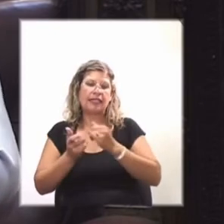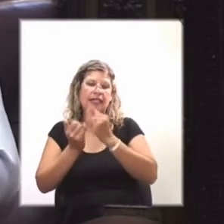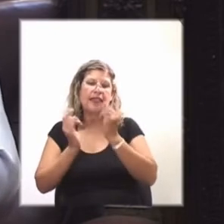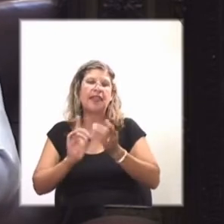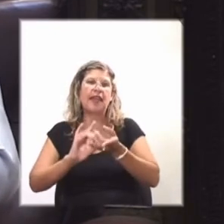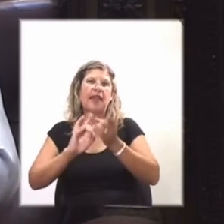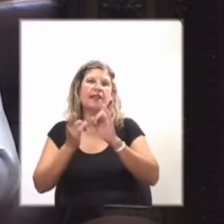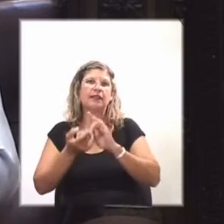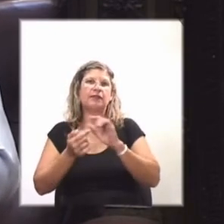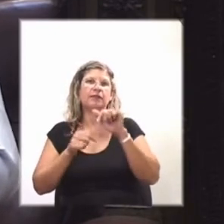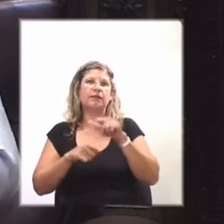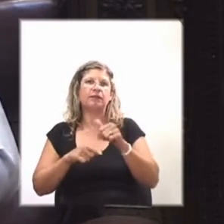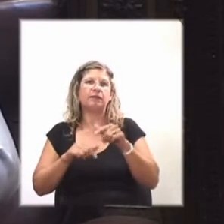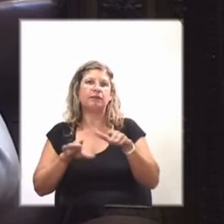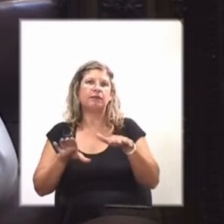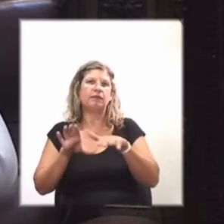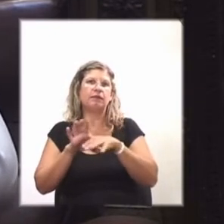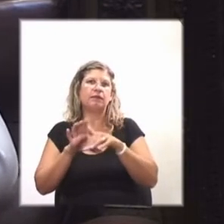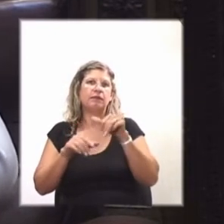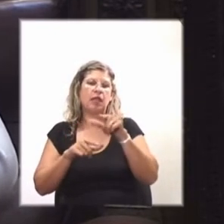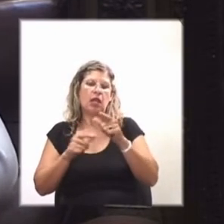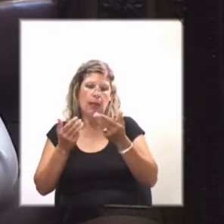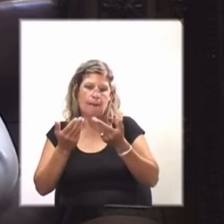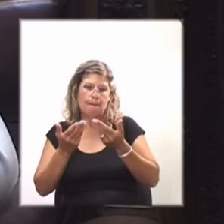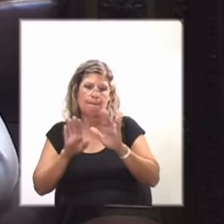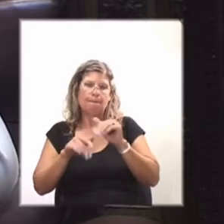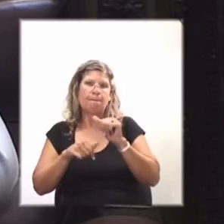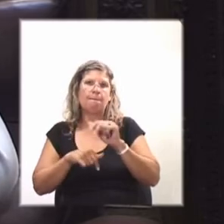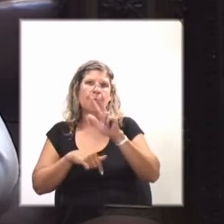adelante coincide prácticamente con el inicio de del